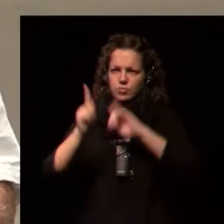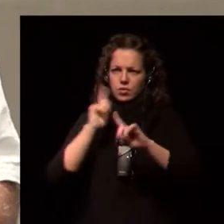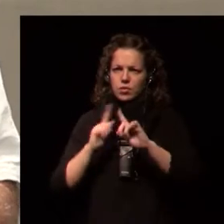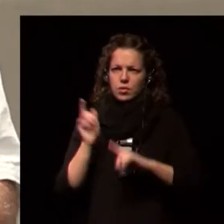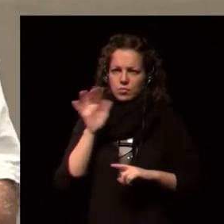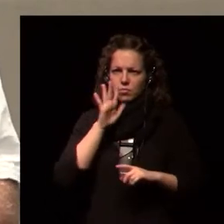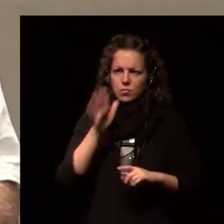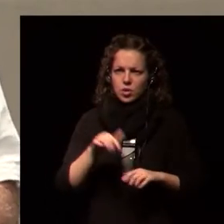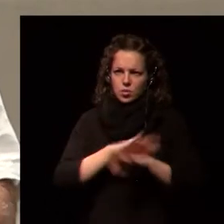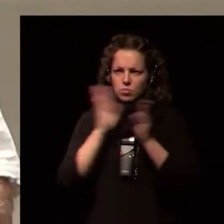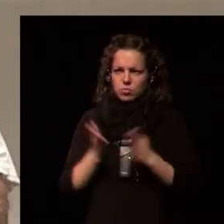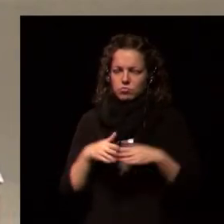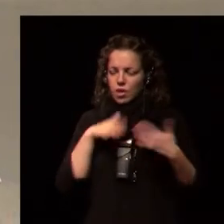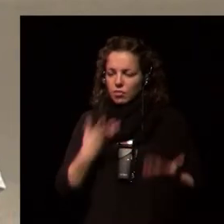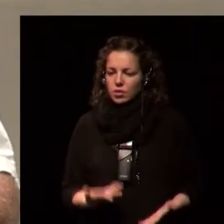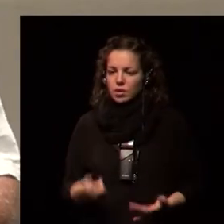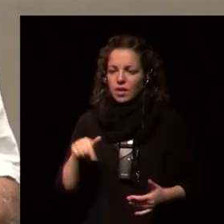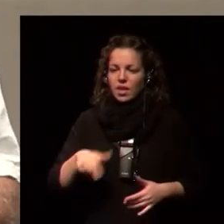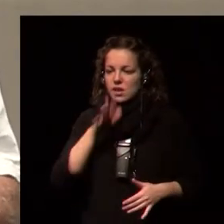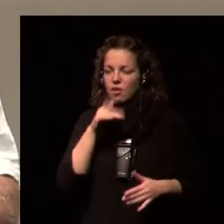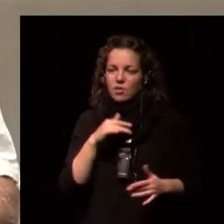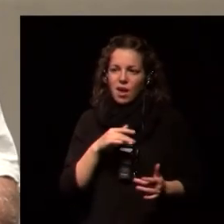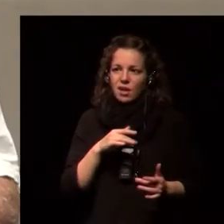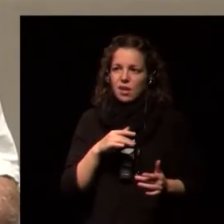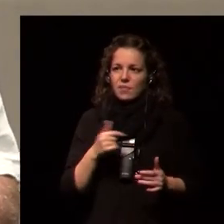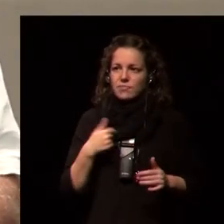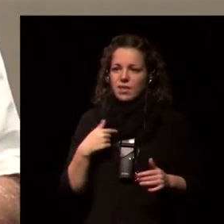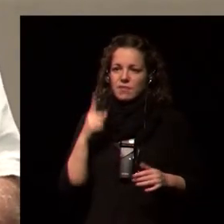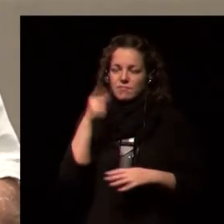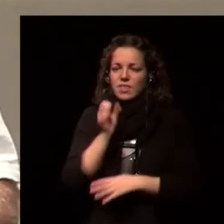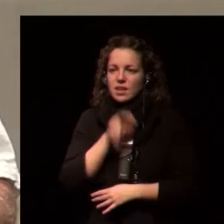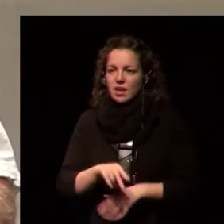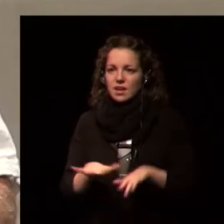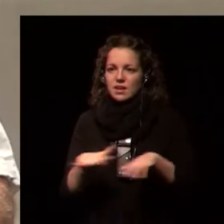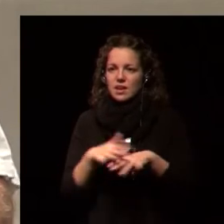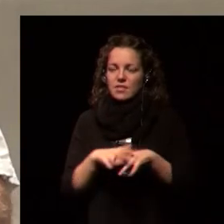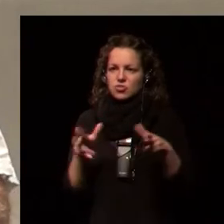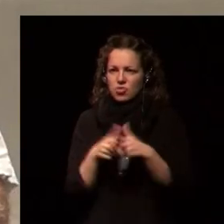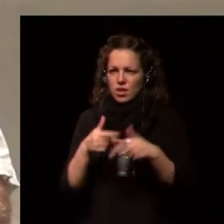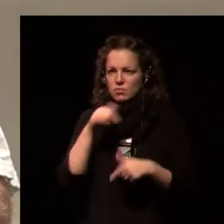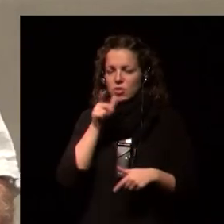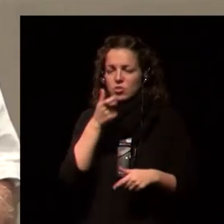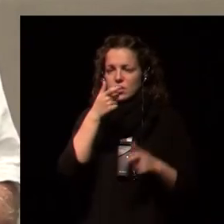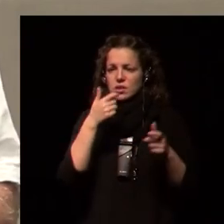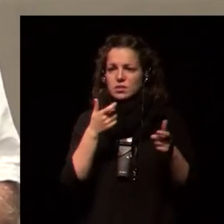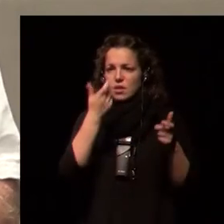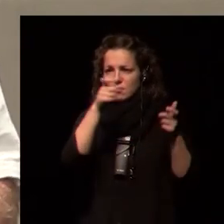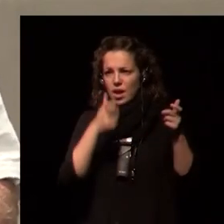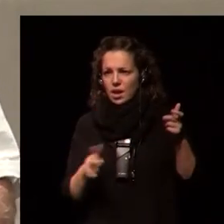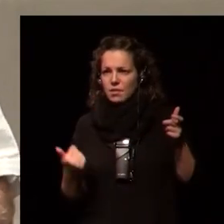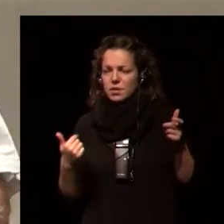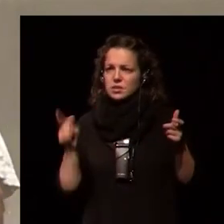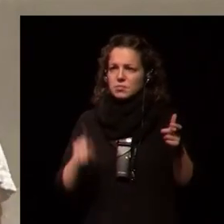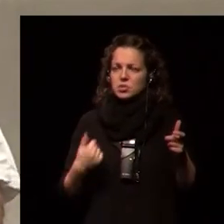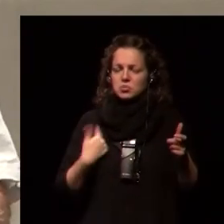nuestro mundo actual, donde dominan las redes sociales. Pero entonces las palabras de artistas y participantes que yo entendía era